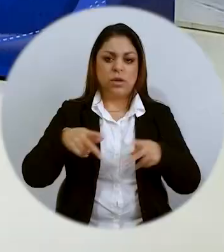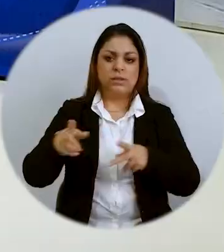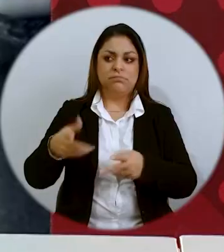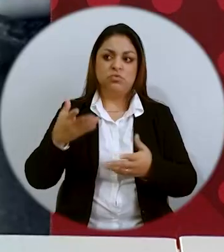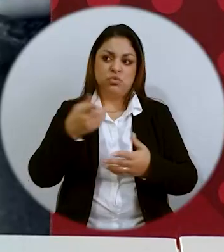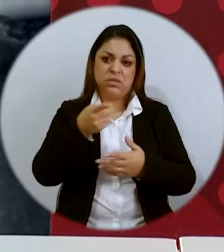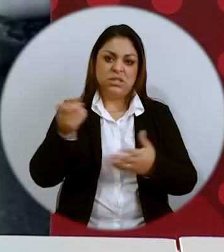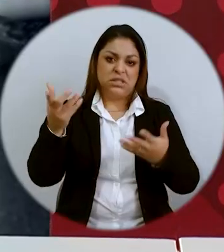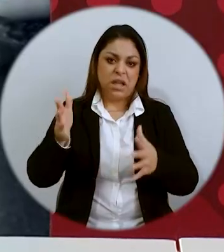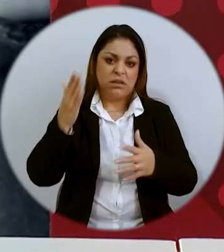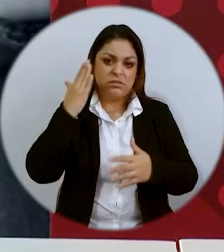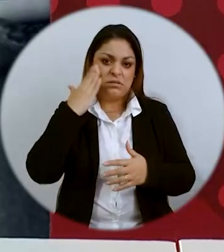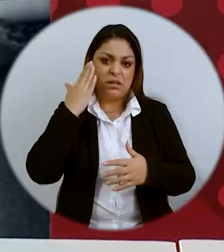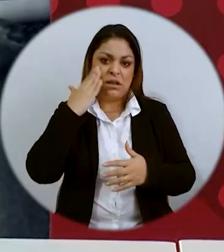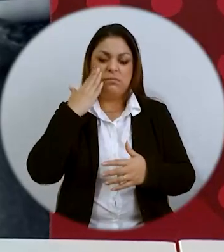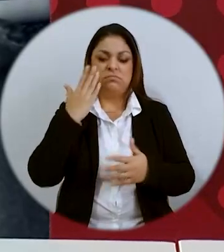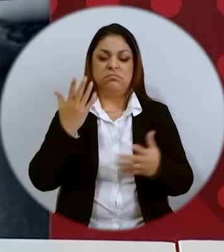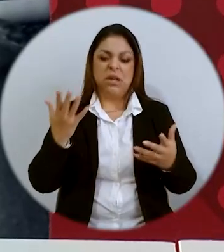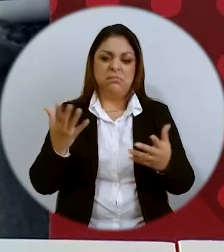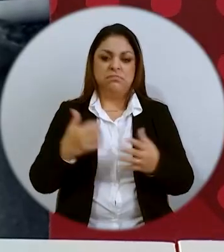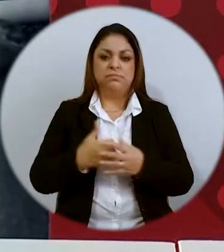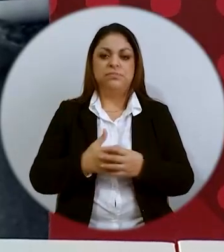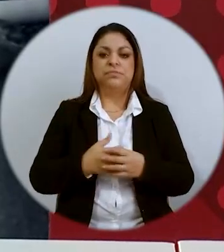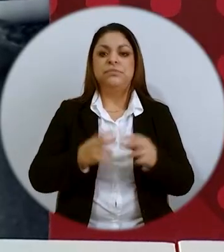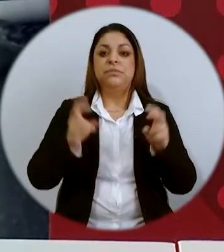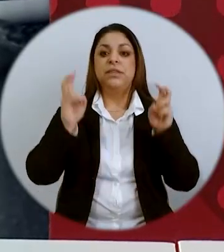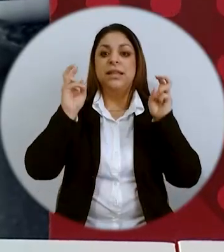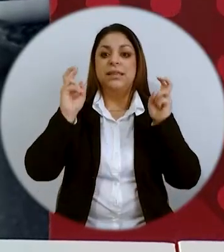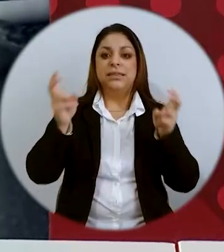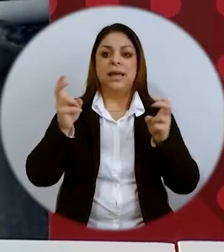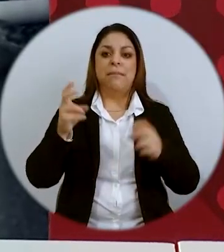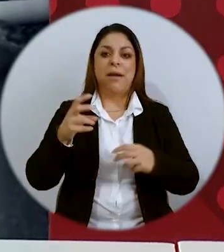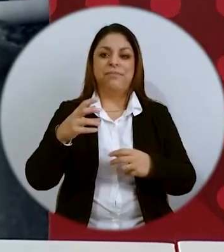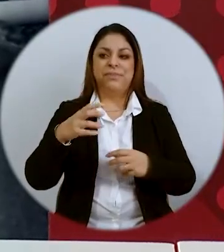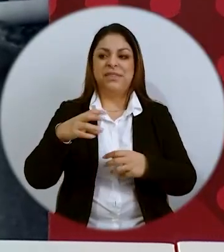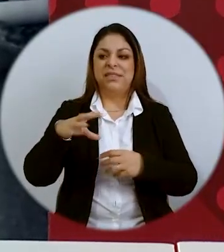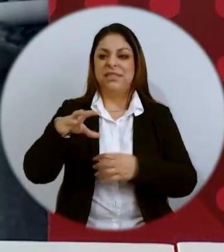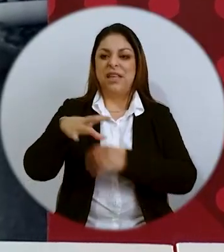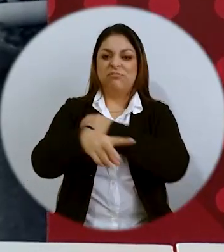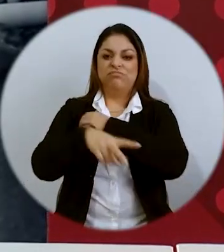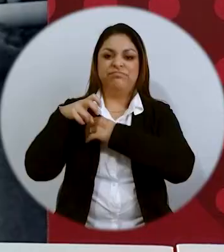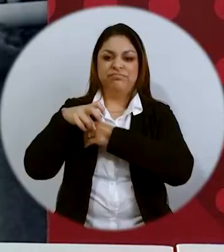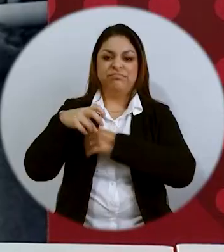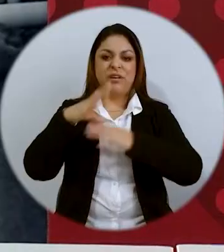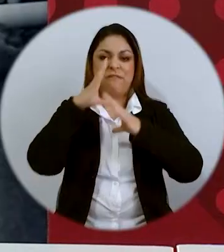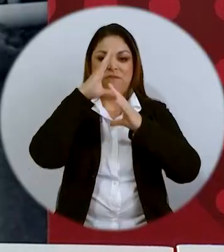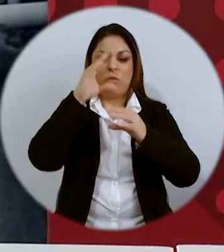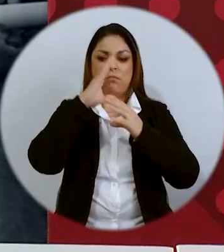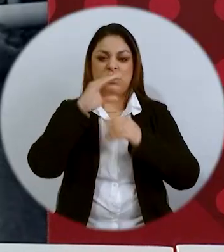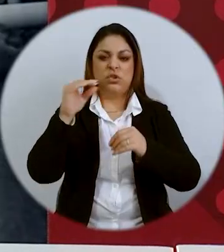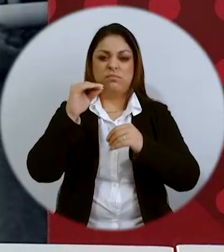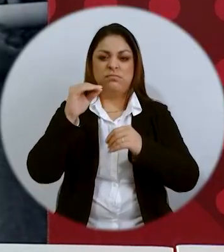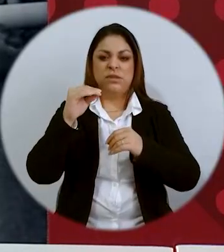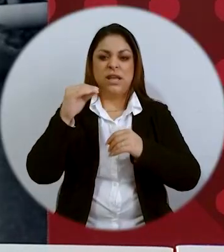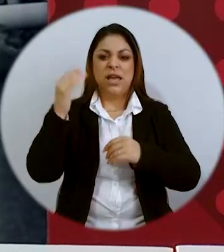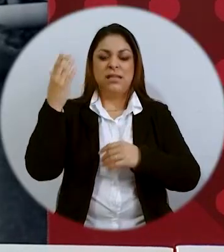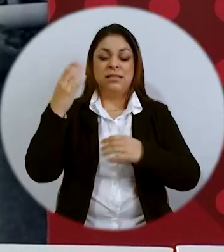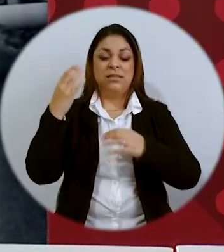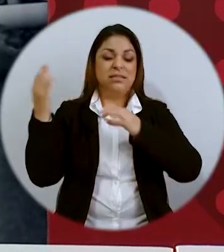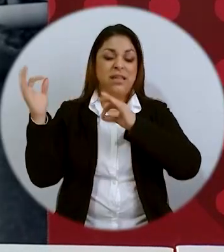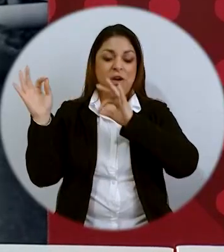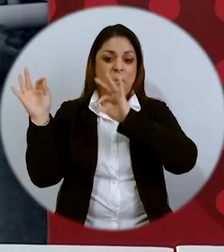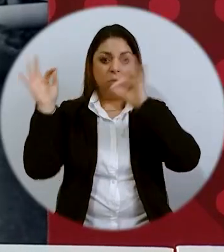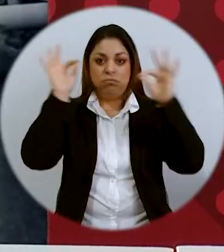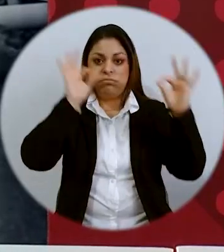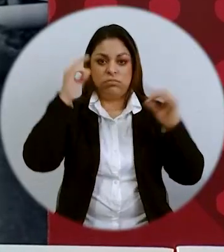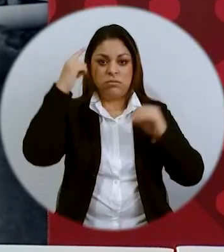es, y ya ustedes lo mencionaron, pero quería retomarlo, es el tema de la protección de datos, la suplantación de identidad y, por